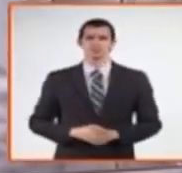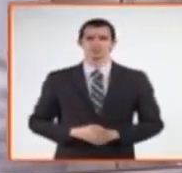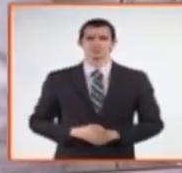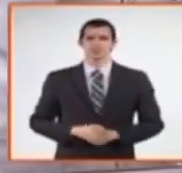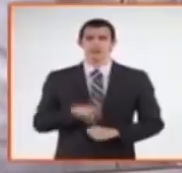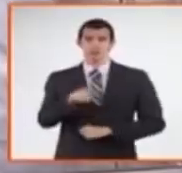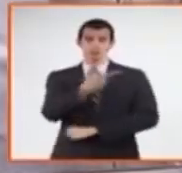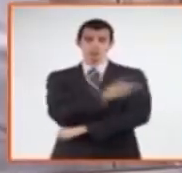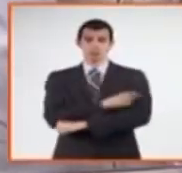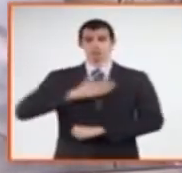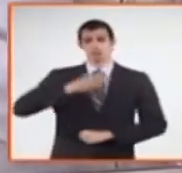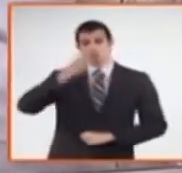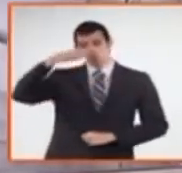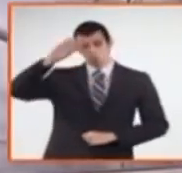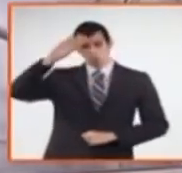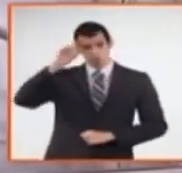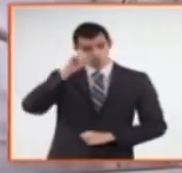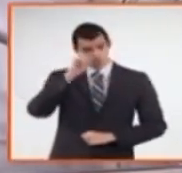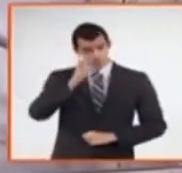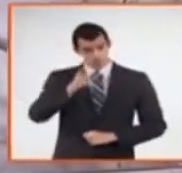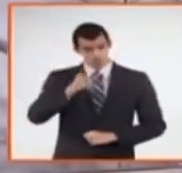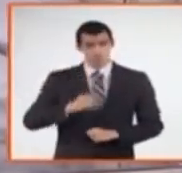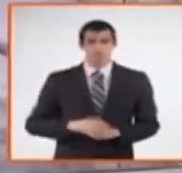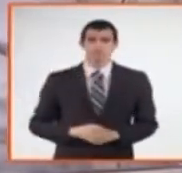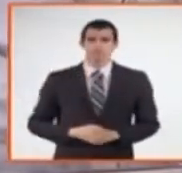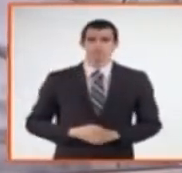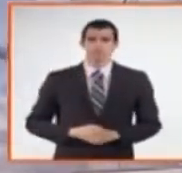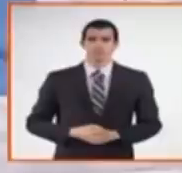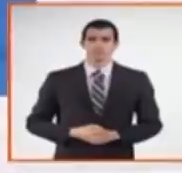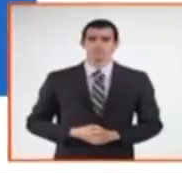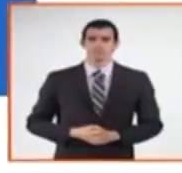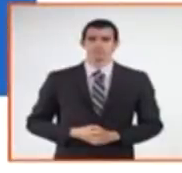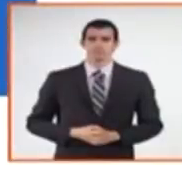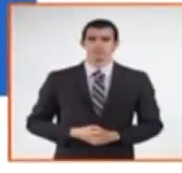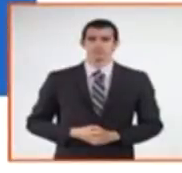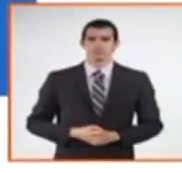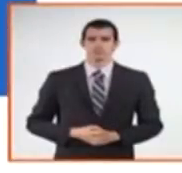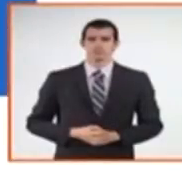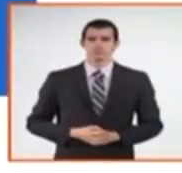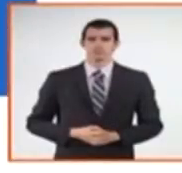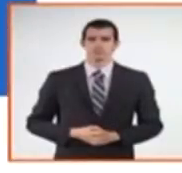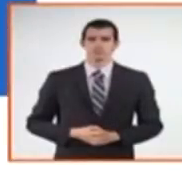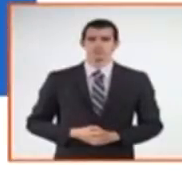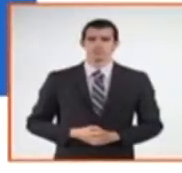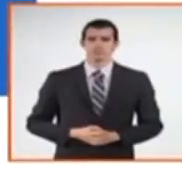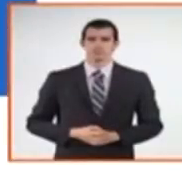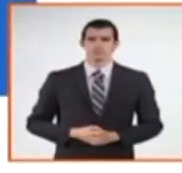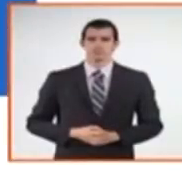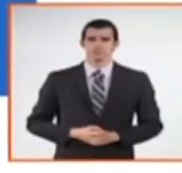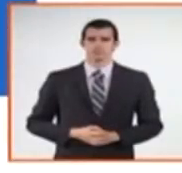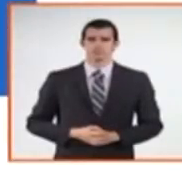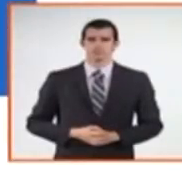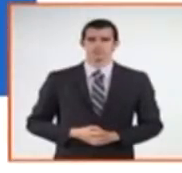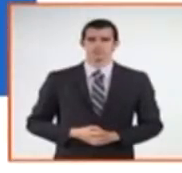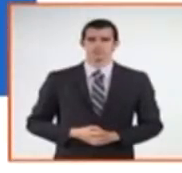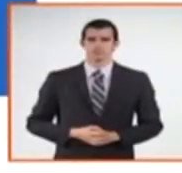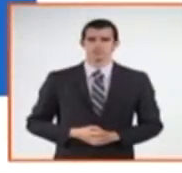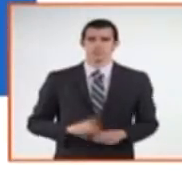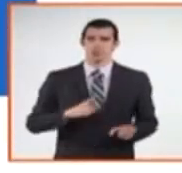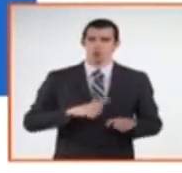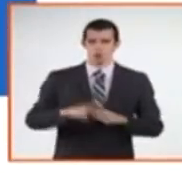más centro sobre la más centro un ensayo clínico que se diseñó sobre la base de